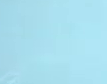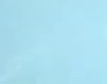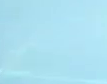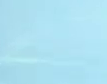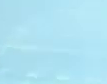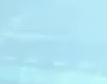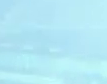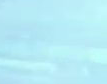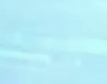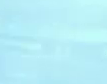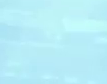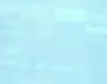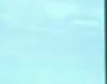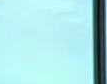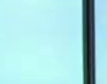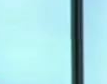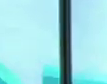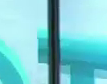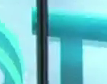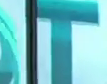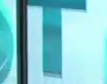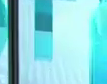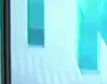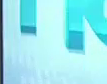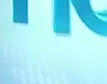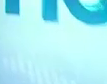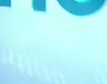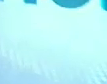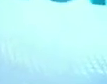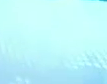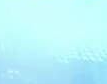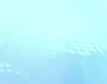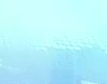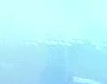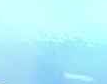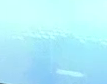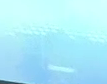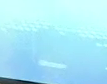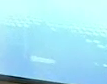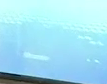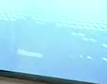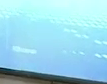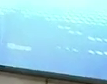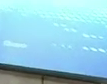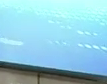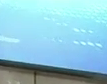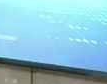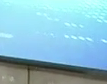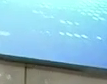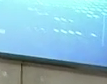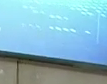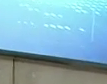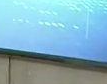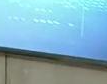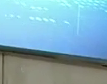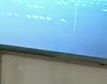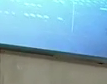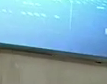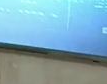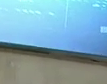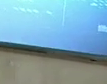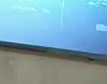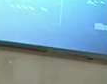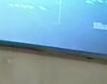Presidente de la República, Lenín Moreno, anunció nuevas medidas debido a la crisis económica mundial generada por el brote